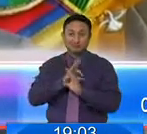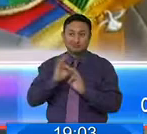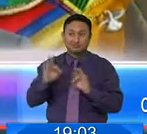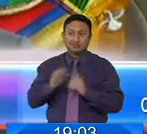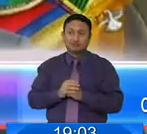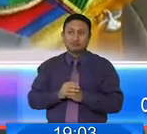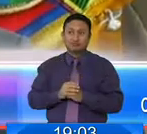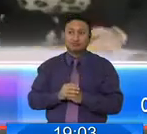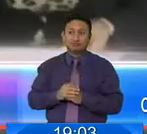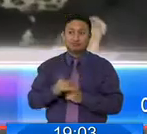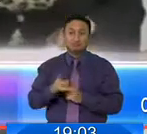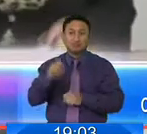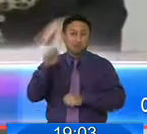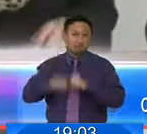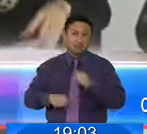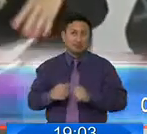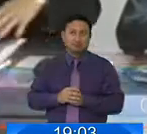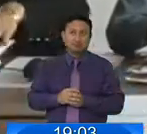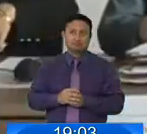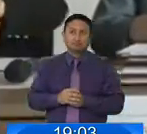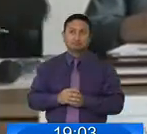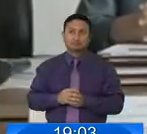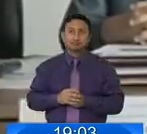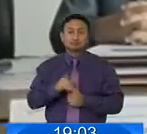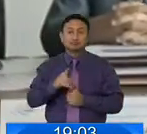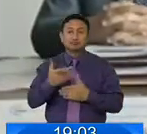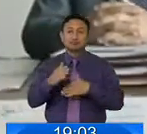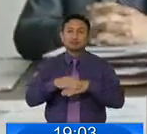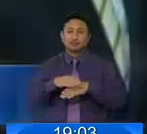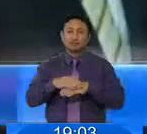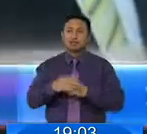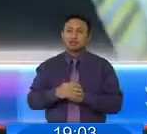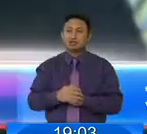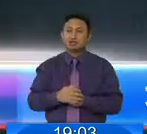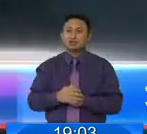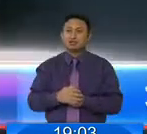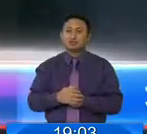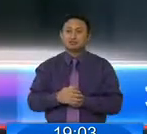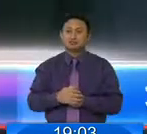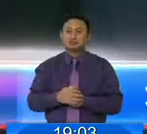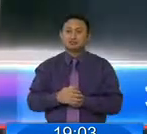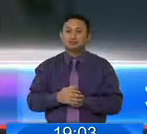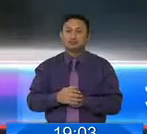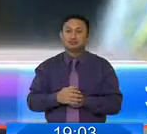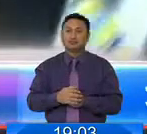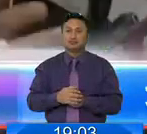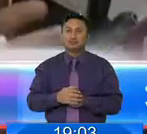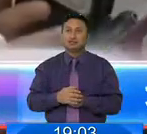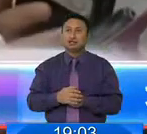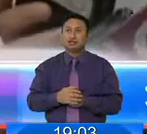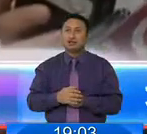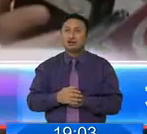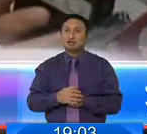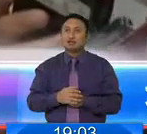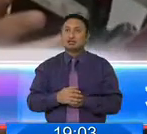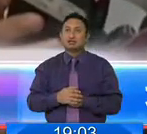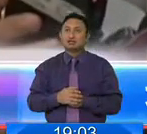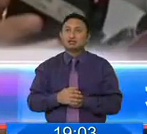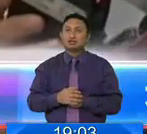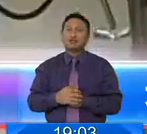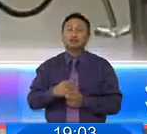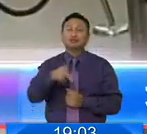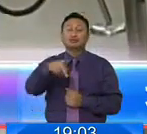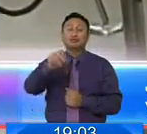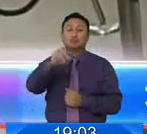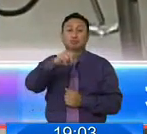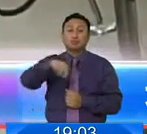son deficientes. De ahí que frente a las auditorías formuladas por la administración de Carlos Pollitt y en virtud del impedimento legal